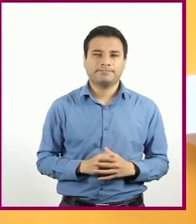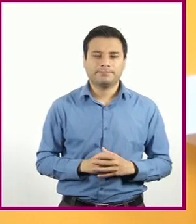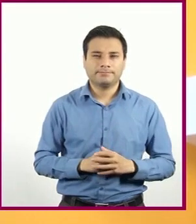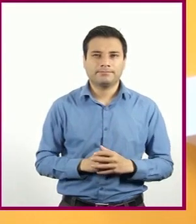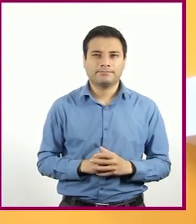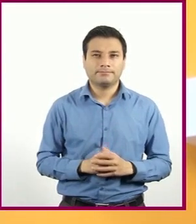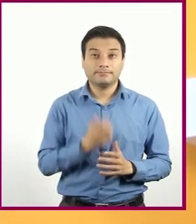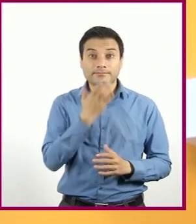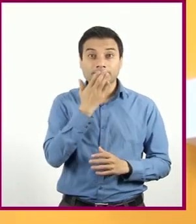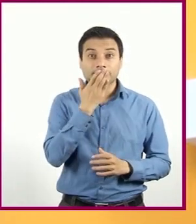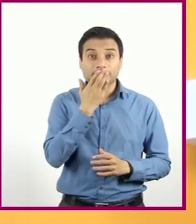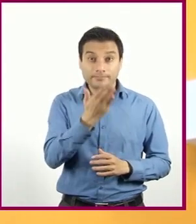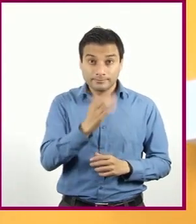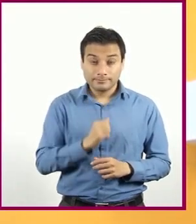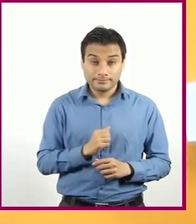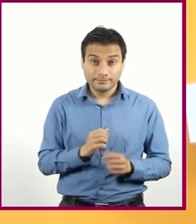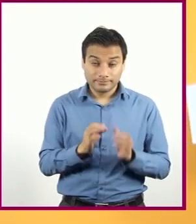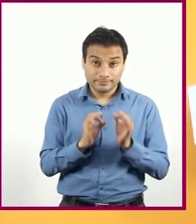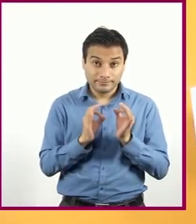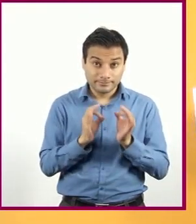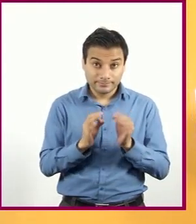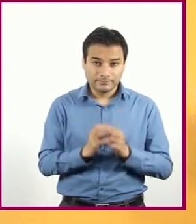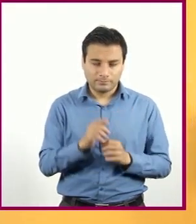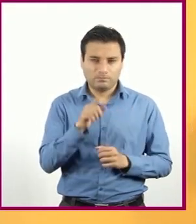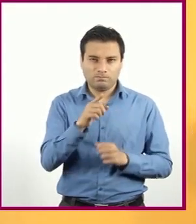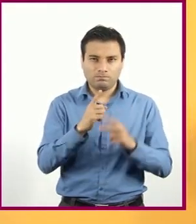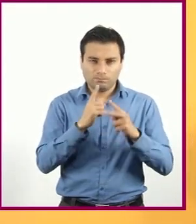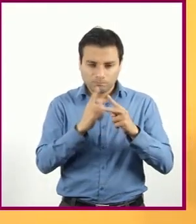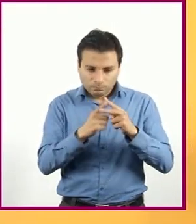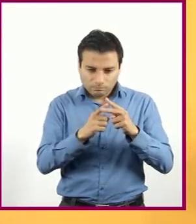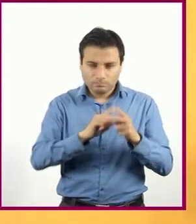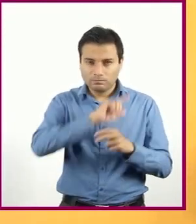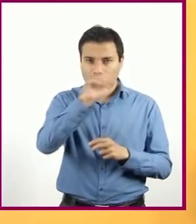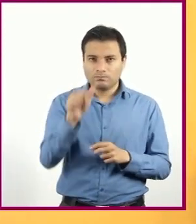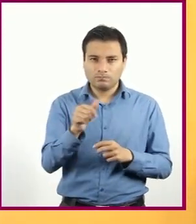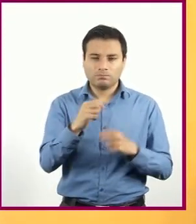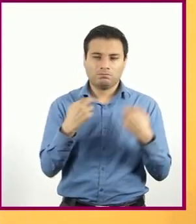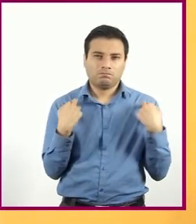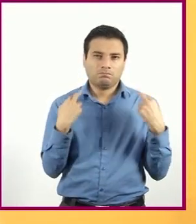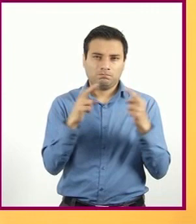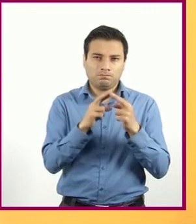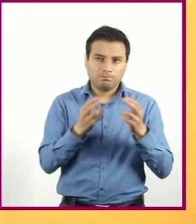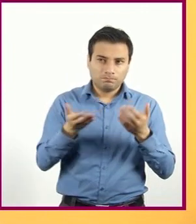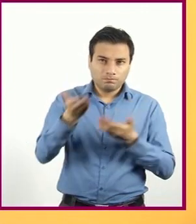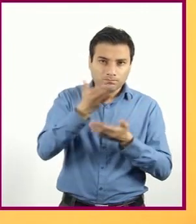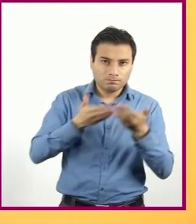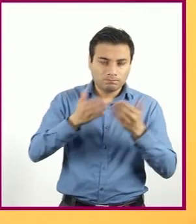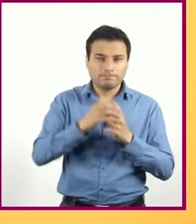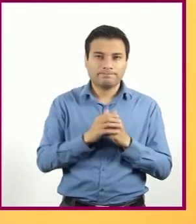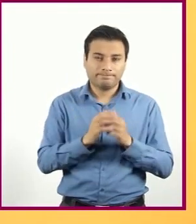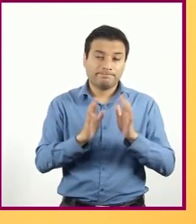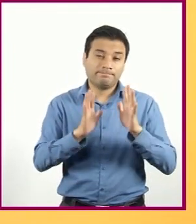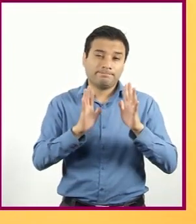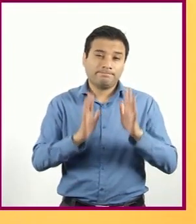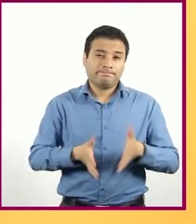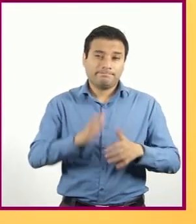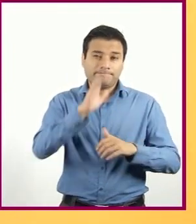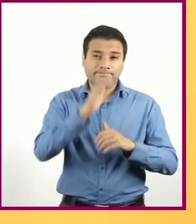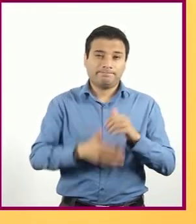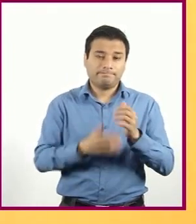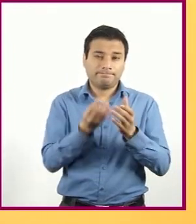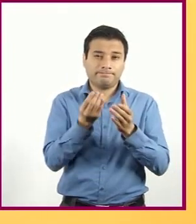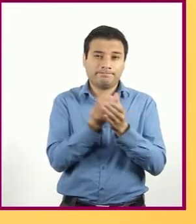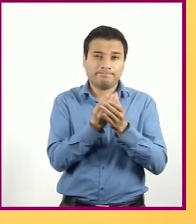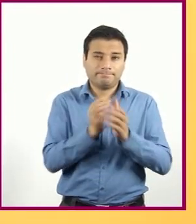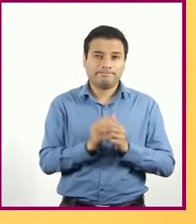¿Cómo les fue? Realicen los cálculos y compártanlos a distancia con sus docentes. Estamos llegando al final de la sesión